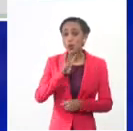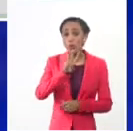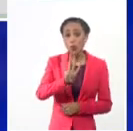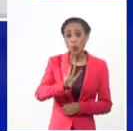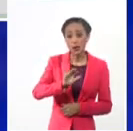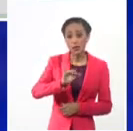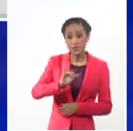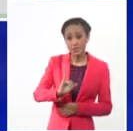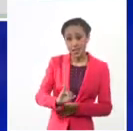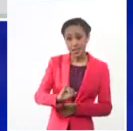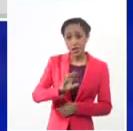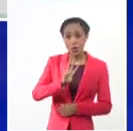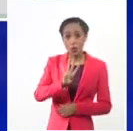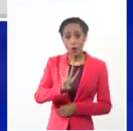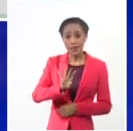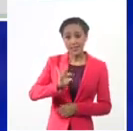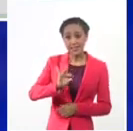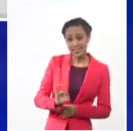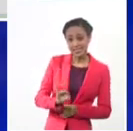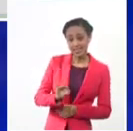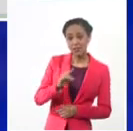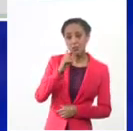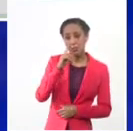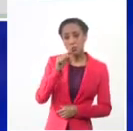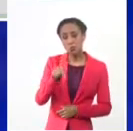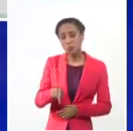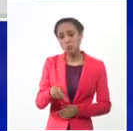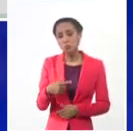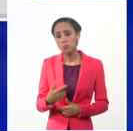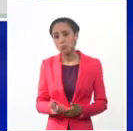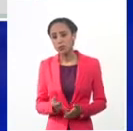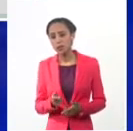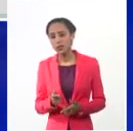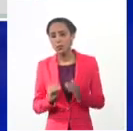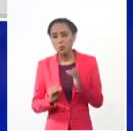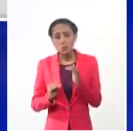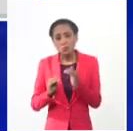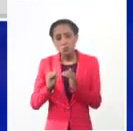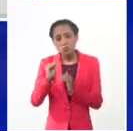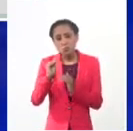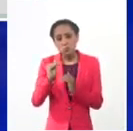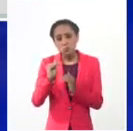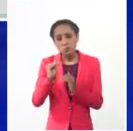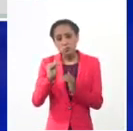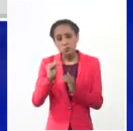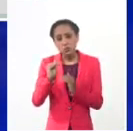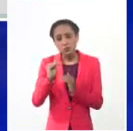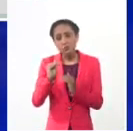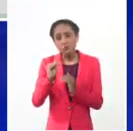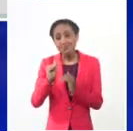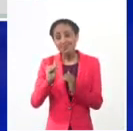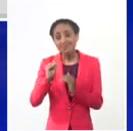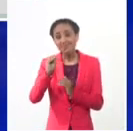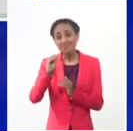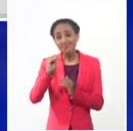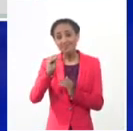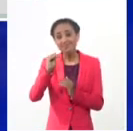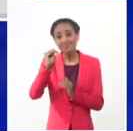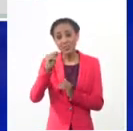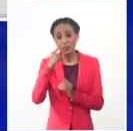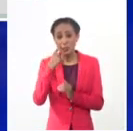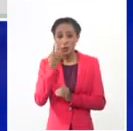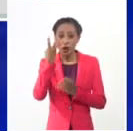46, 47, se ha venido presentando un incremento en el número de casos